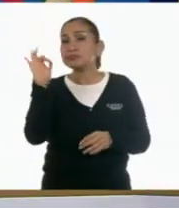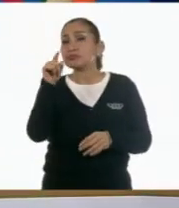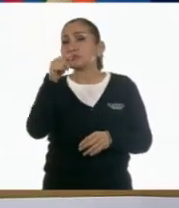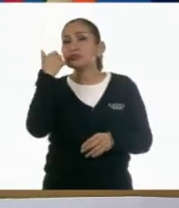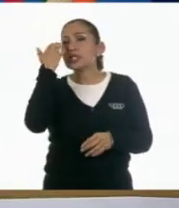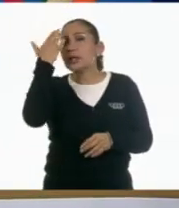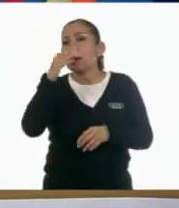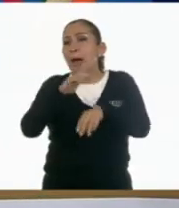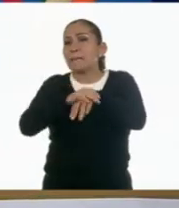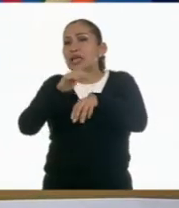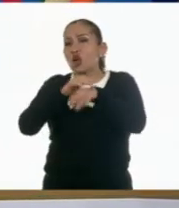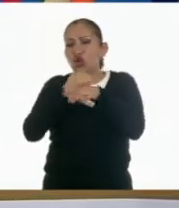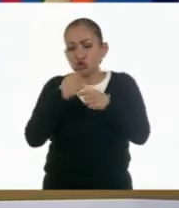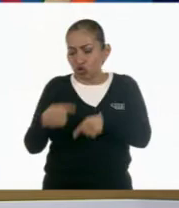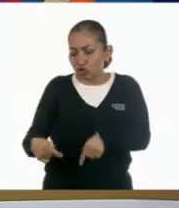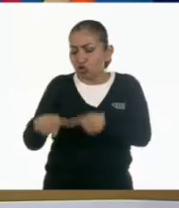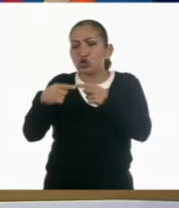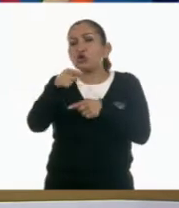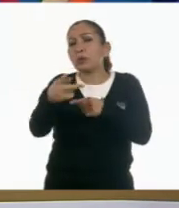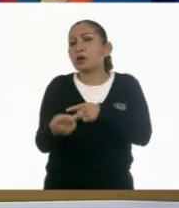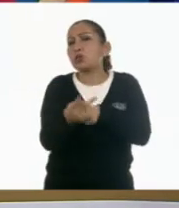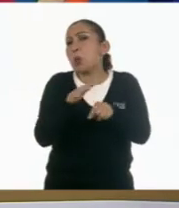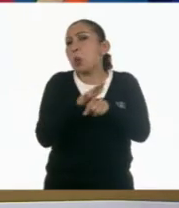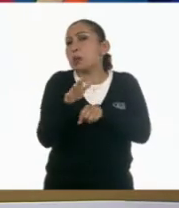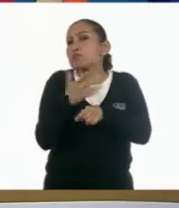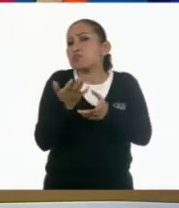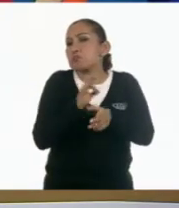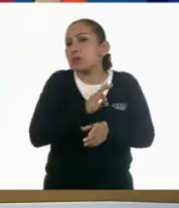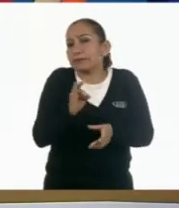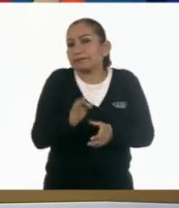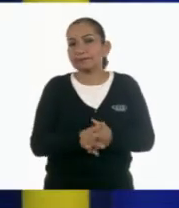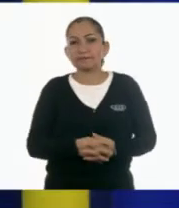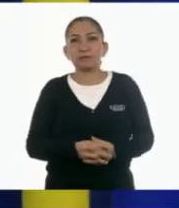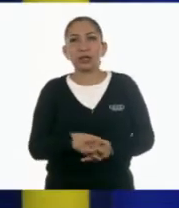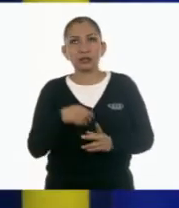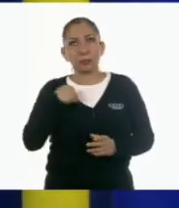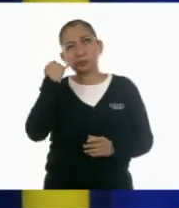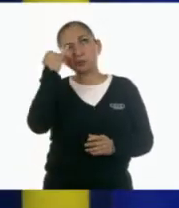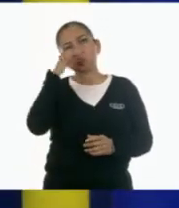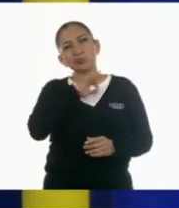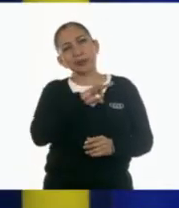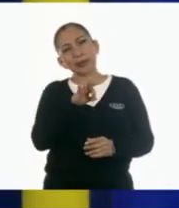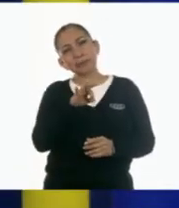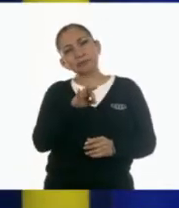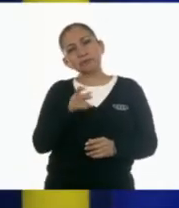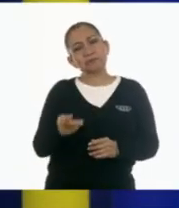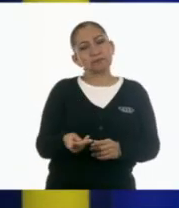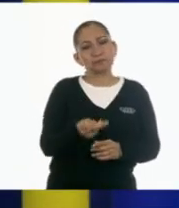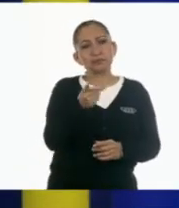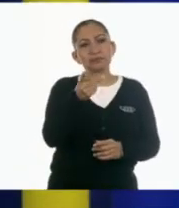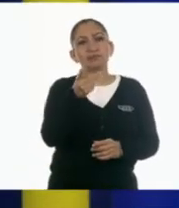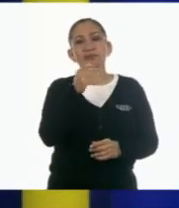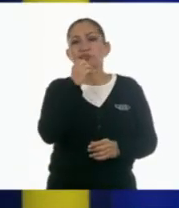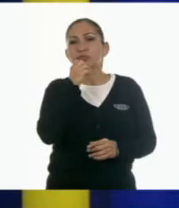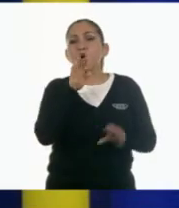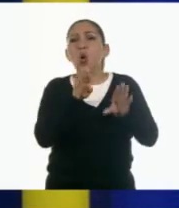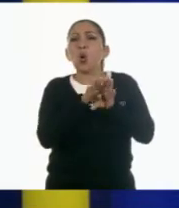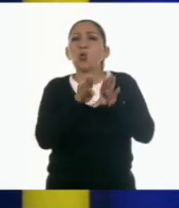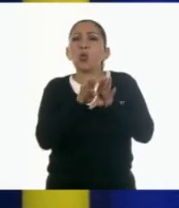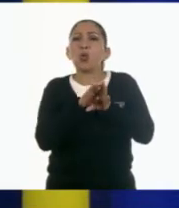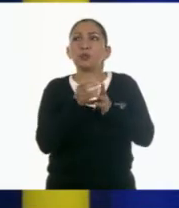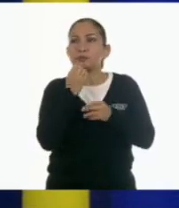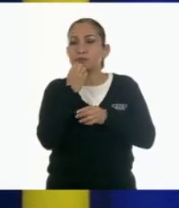sobre sus amigos de la infancia, ¿qué pregunta se te ocurre? Se me ocurre que podríamos preguntar cómo